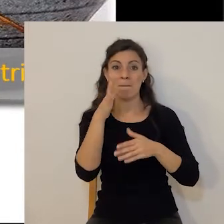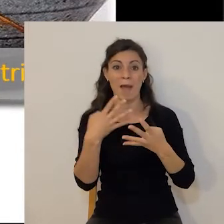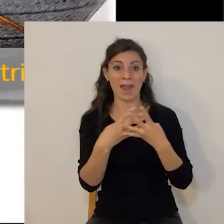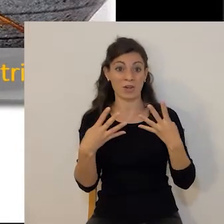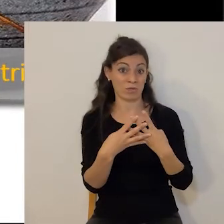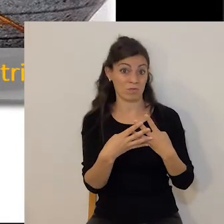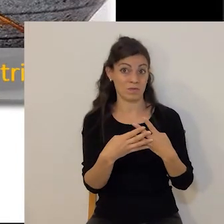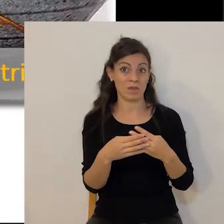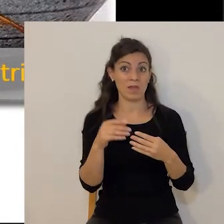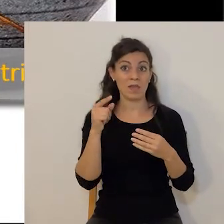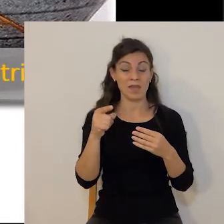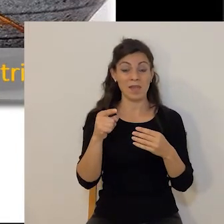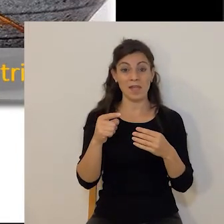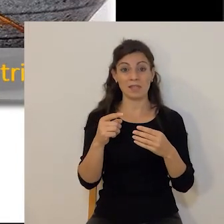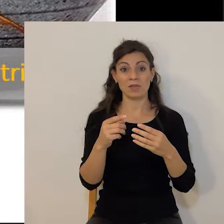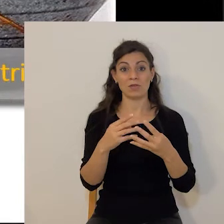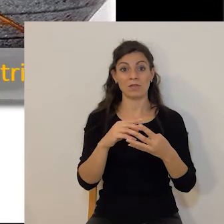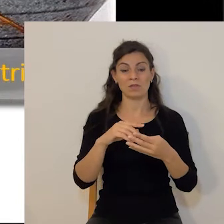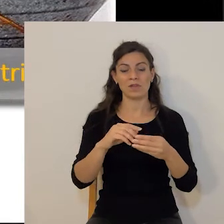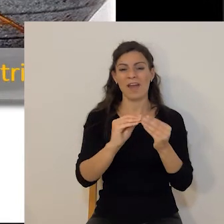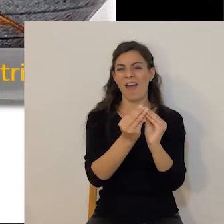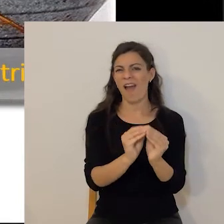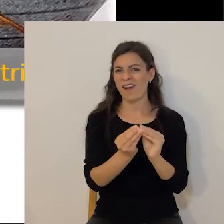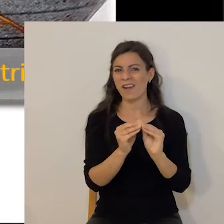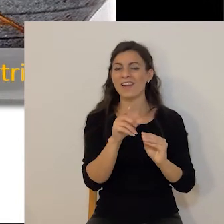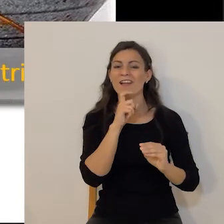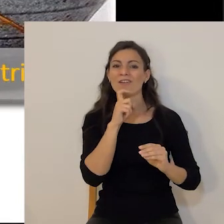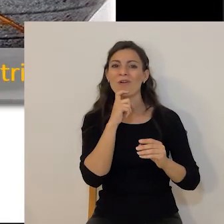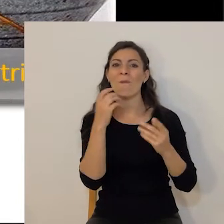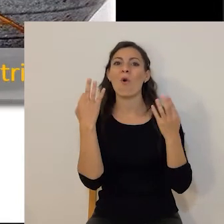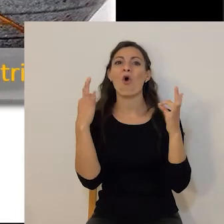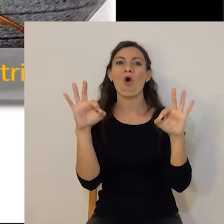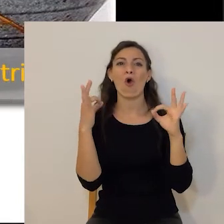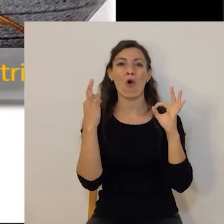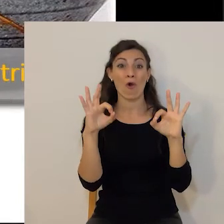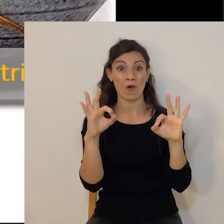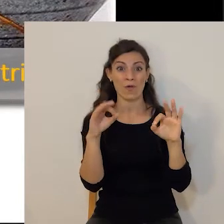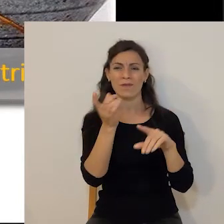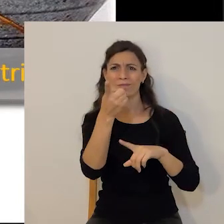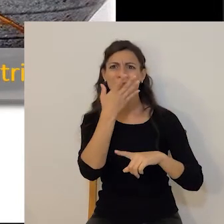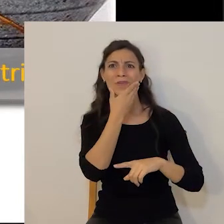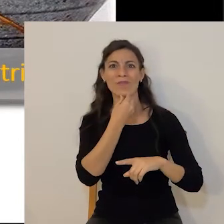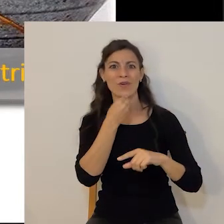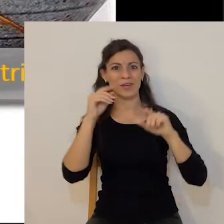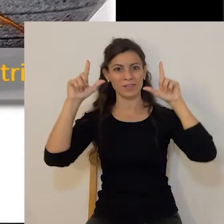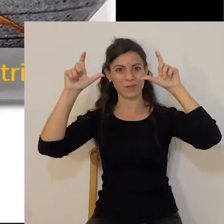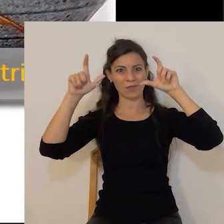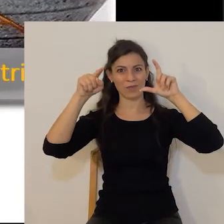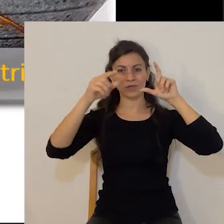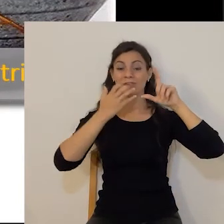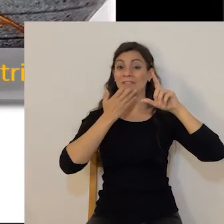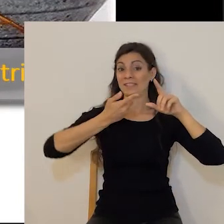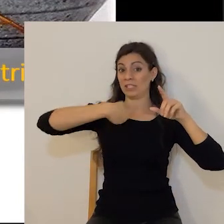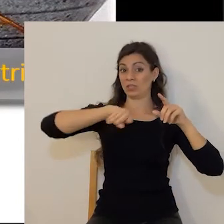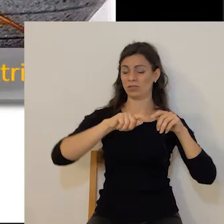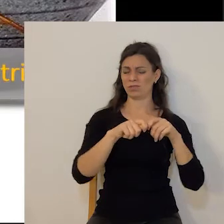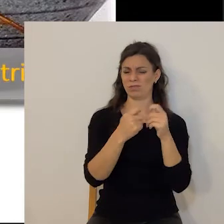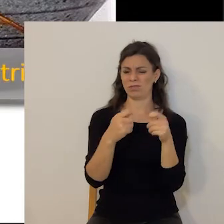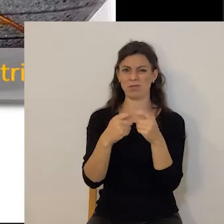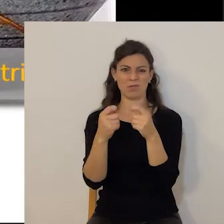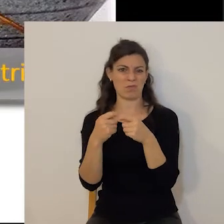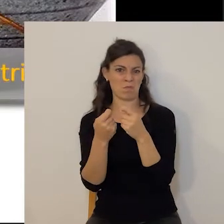con oro. ¿Vale? Entonces, qué bonito, porque aquí nosotros si se nos rompe algo de